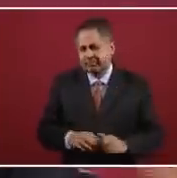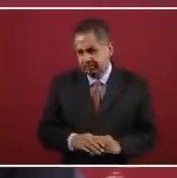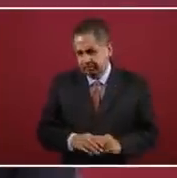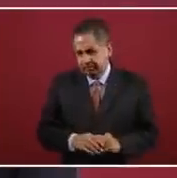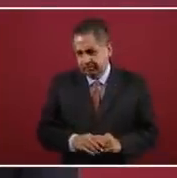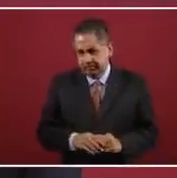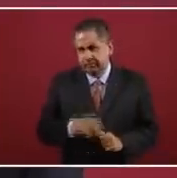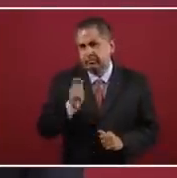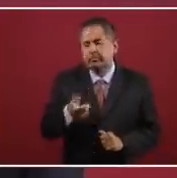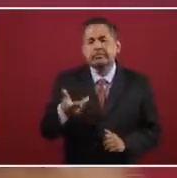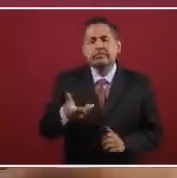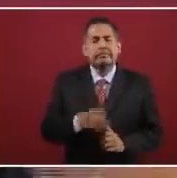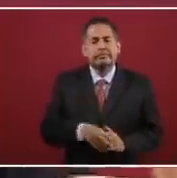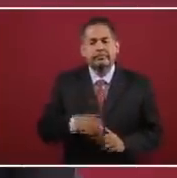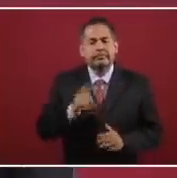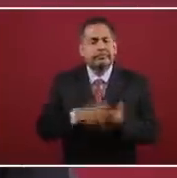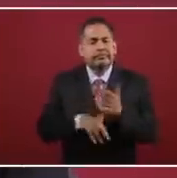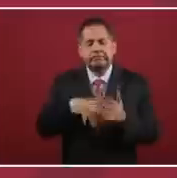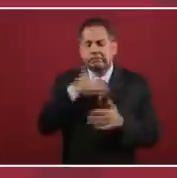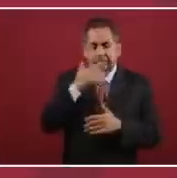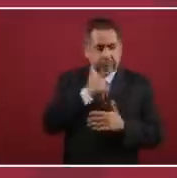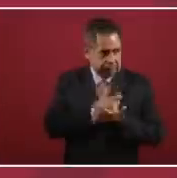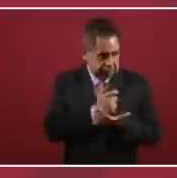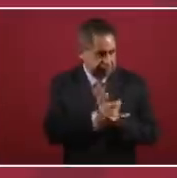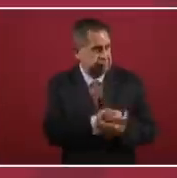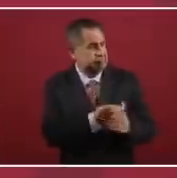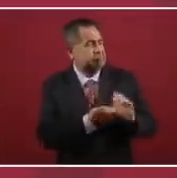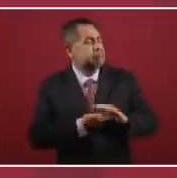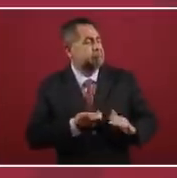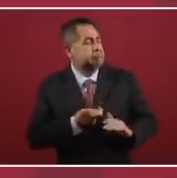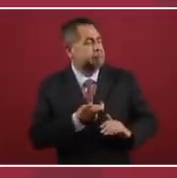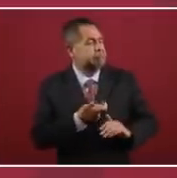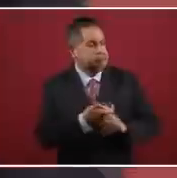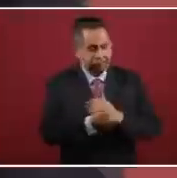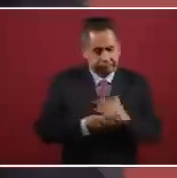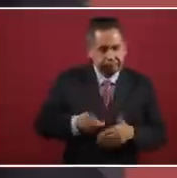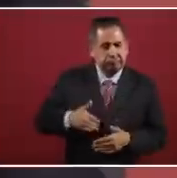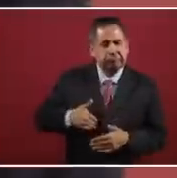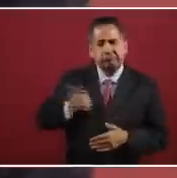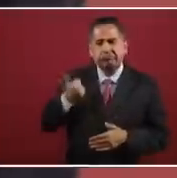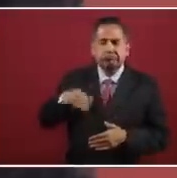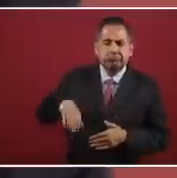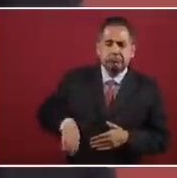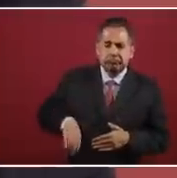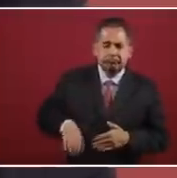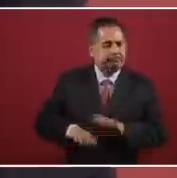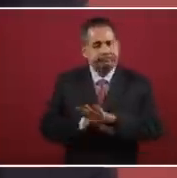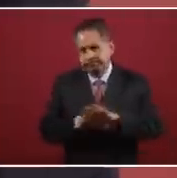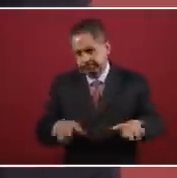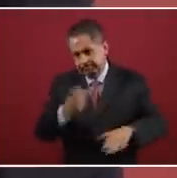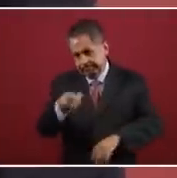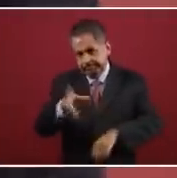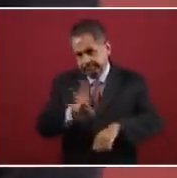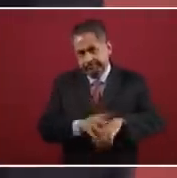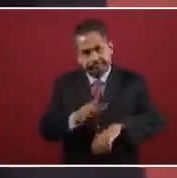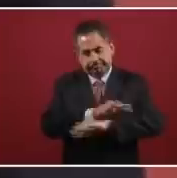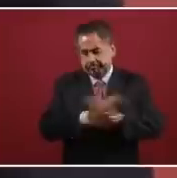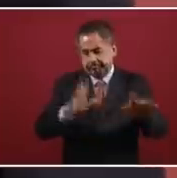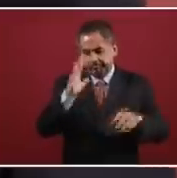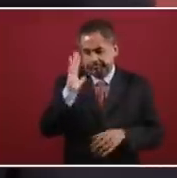que hacen es chantajear y obtener dinero. Eso no se va a permitir y